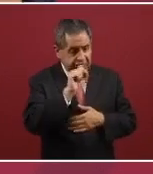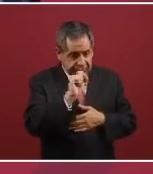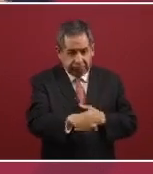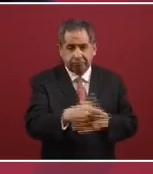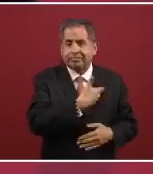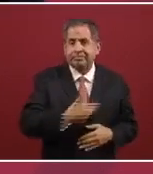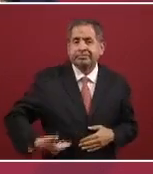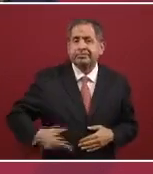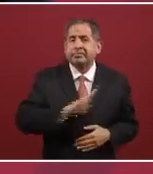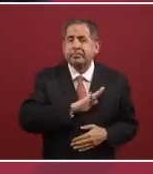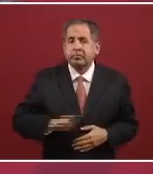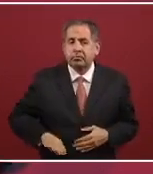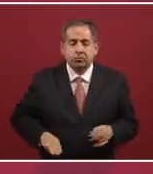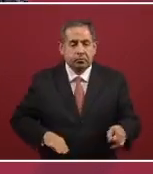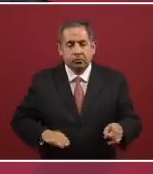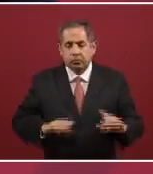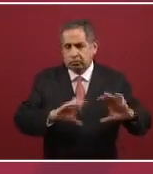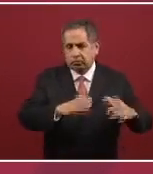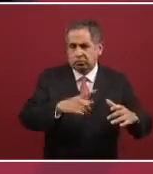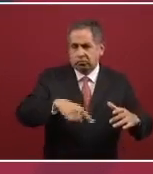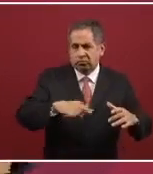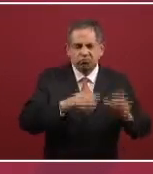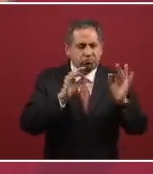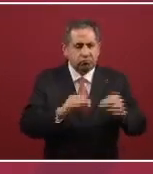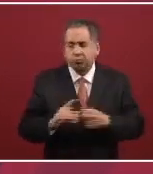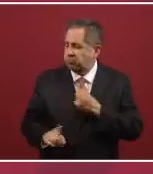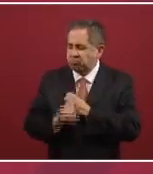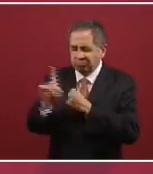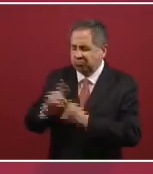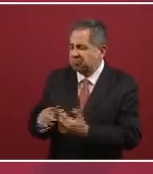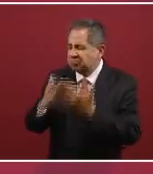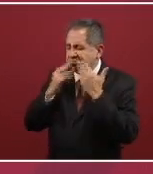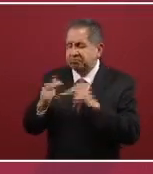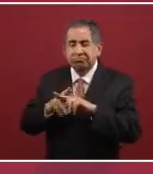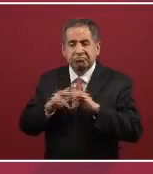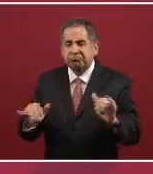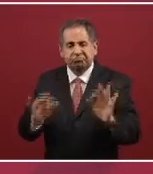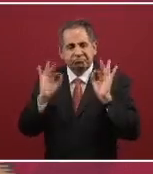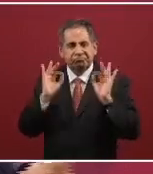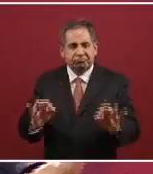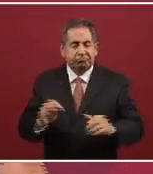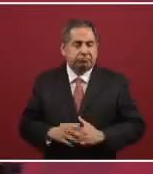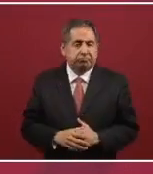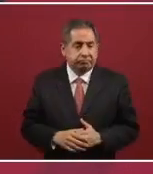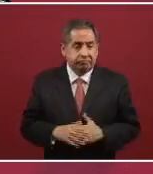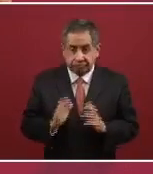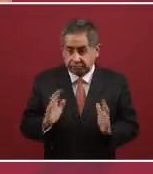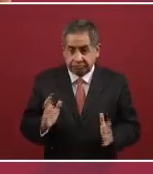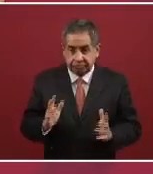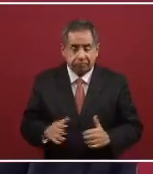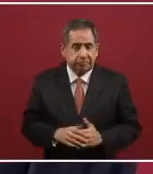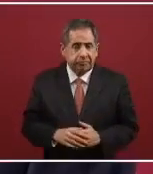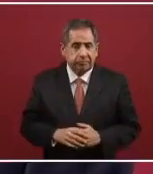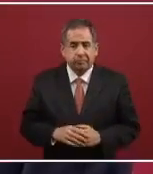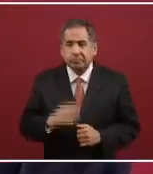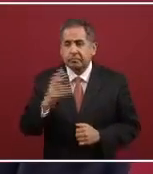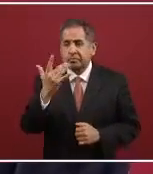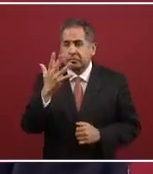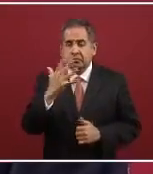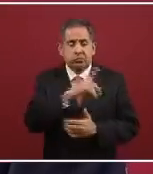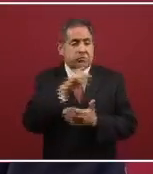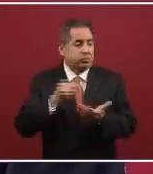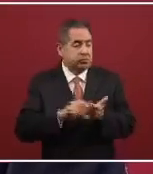presidentes municipales de usos y costumbres. No hemos tenido problema. Se han abierto 50